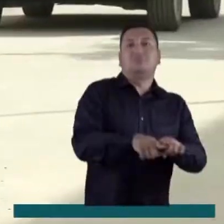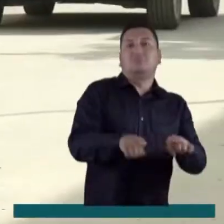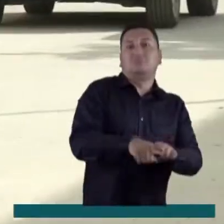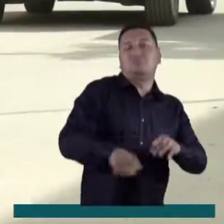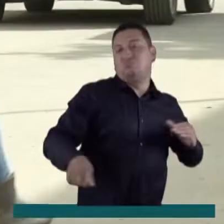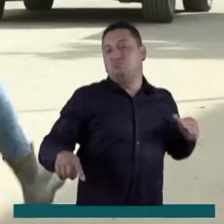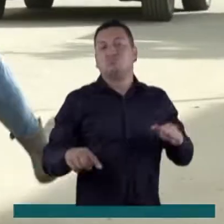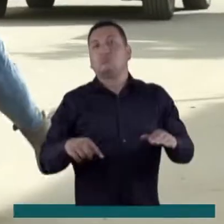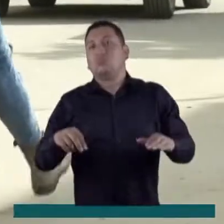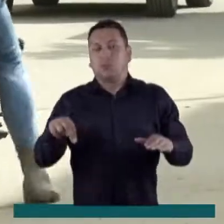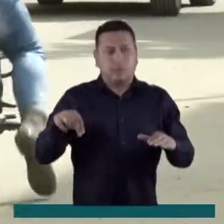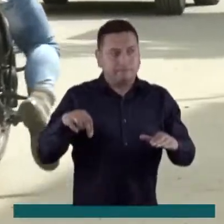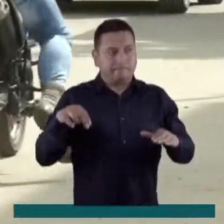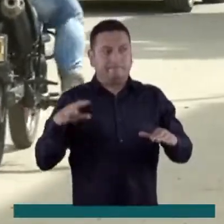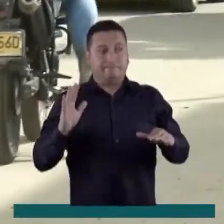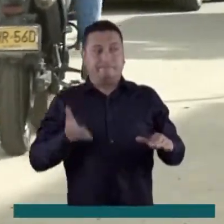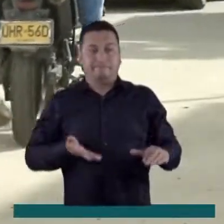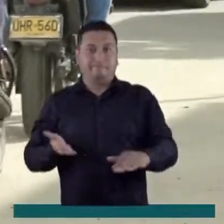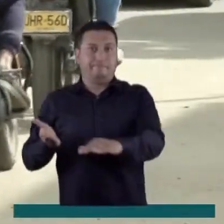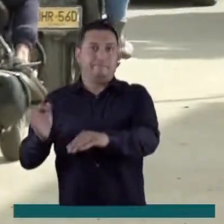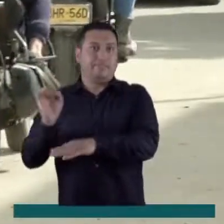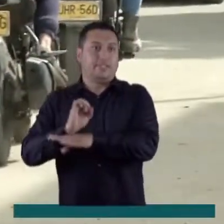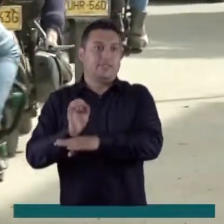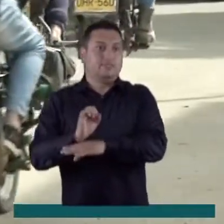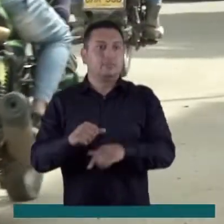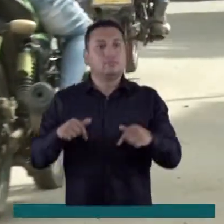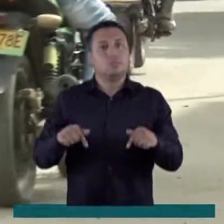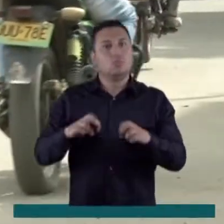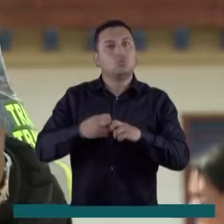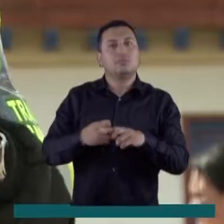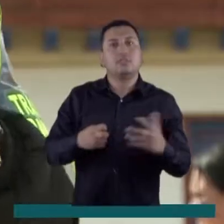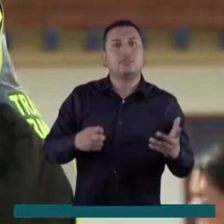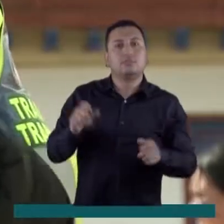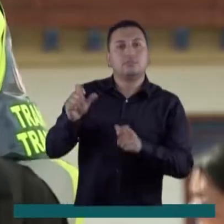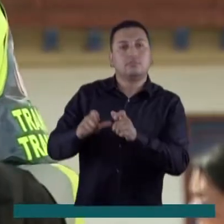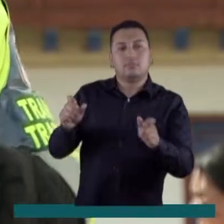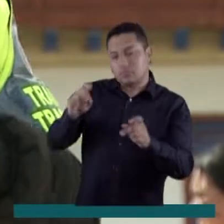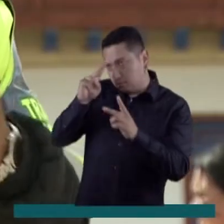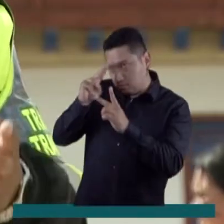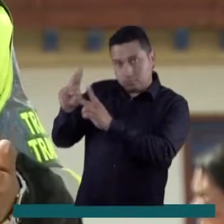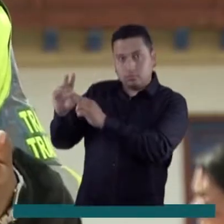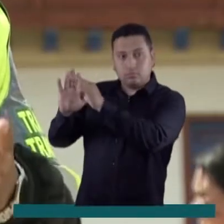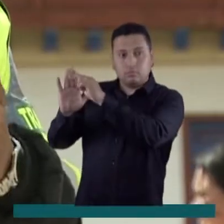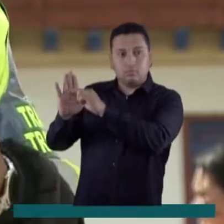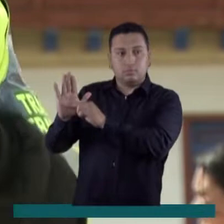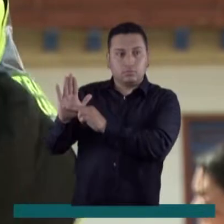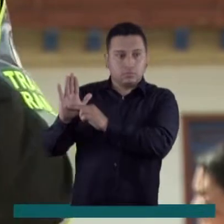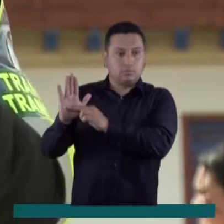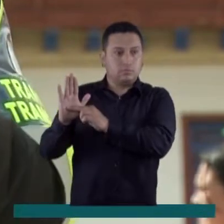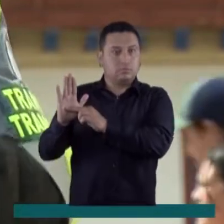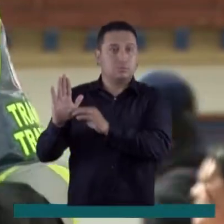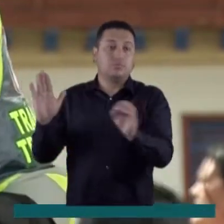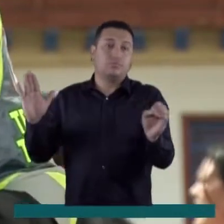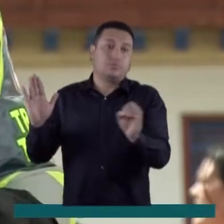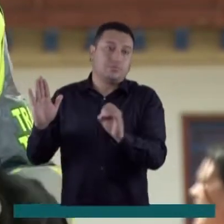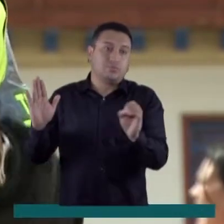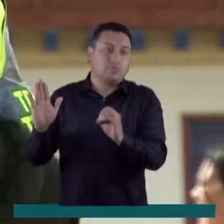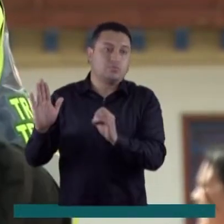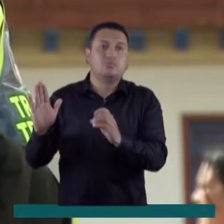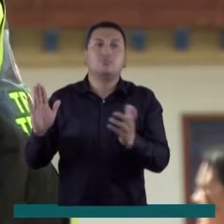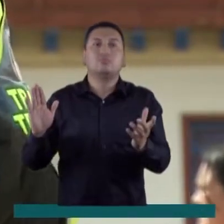casi no le dan a uno, no lo dejan pasar, mejor dicho. Que una de las problemáticas es que las personas no cumplen las normas si no tienen a una